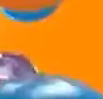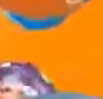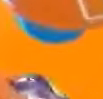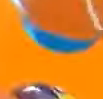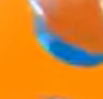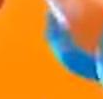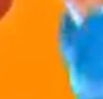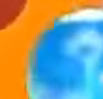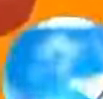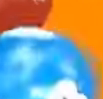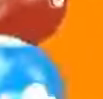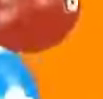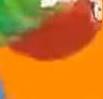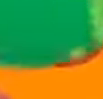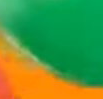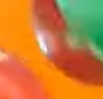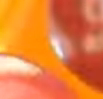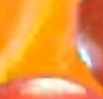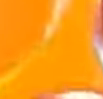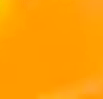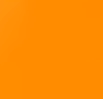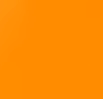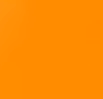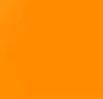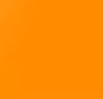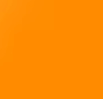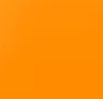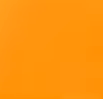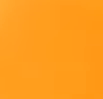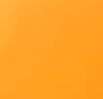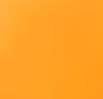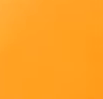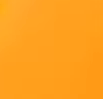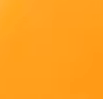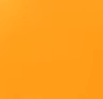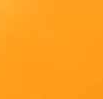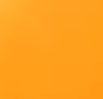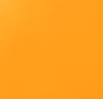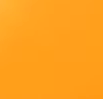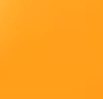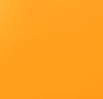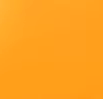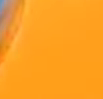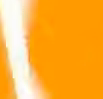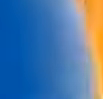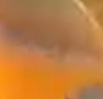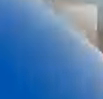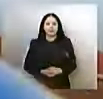alcanza cubrir tus sueños. Bienvenidos al sorteo Loto.